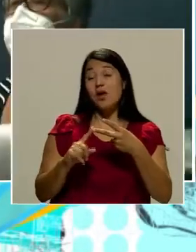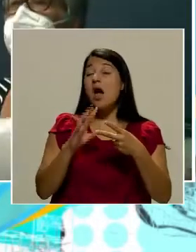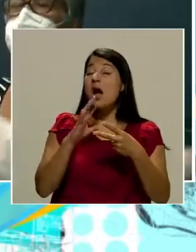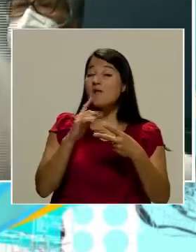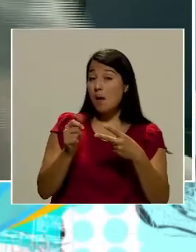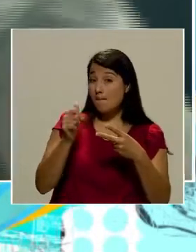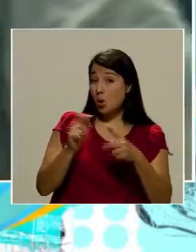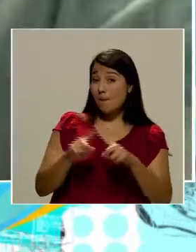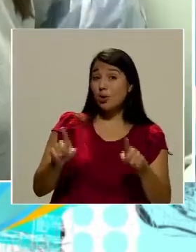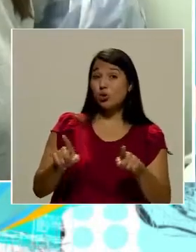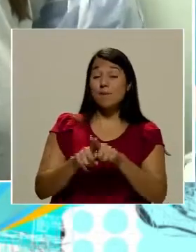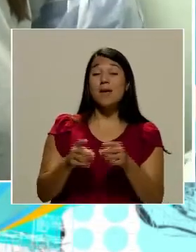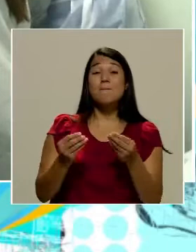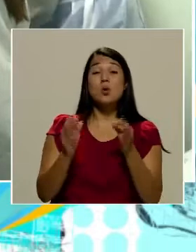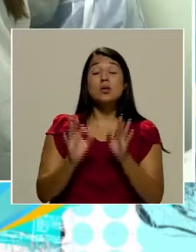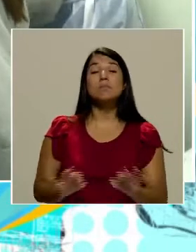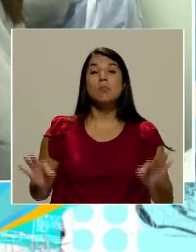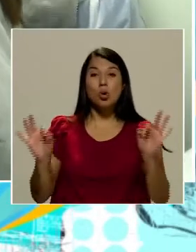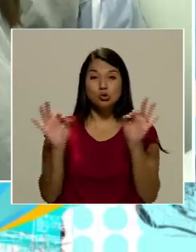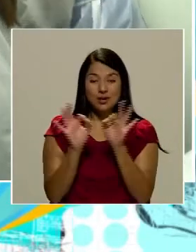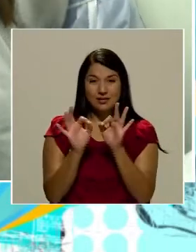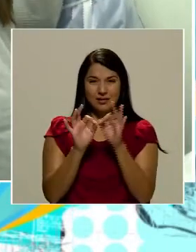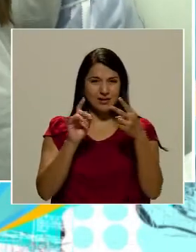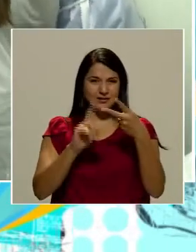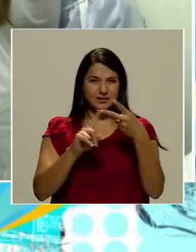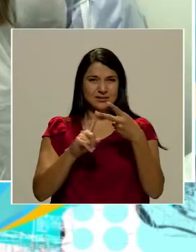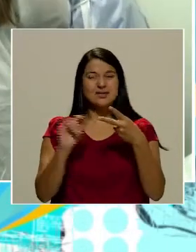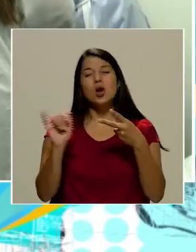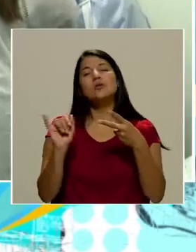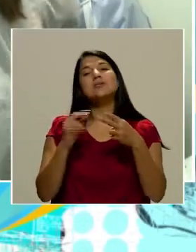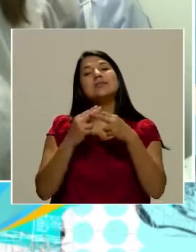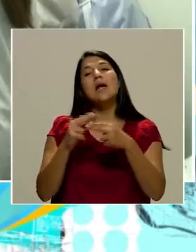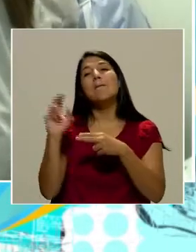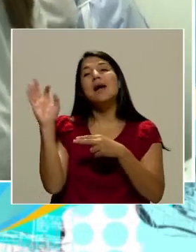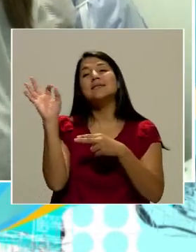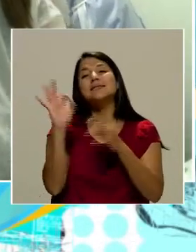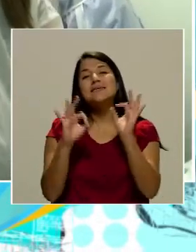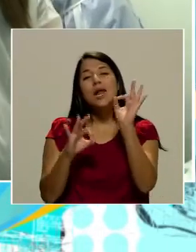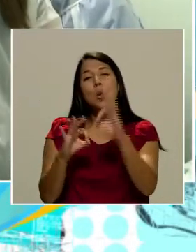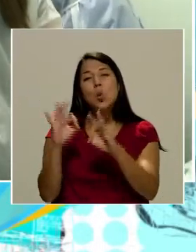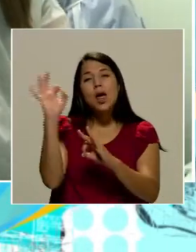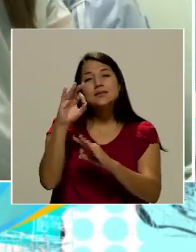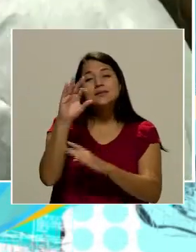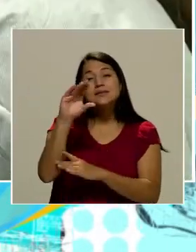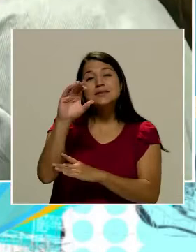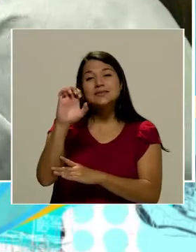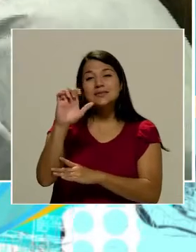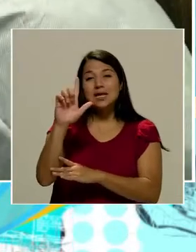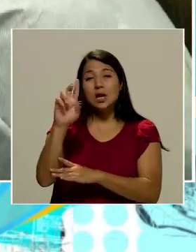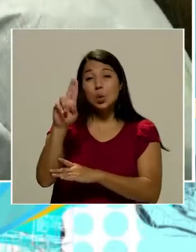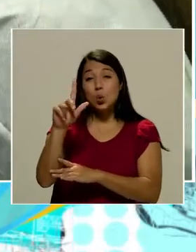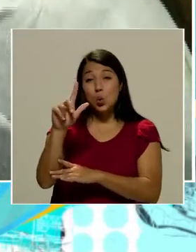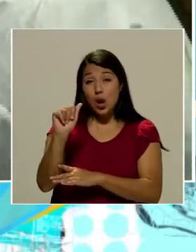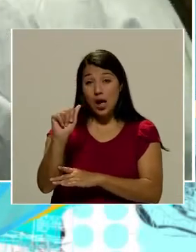pero es muy importante, que es la de las células de memoria. Las células de memoria son fundamentales porque